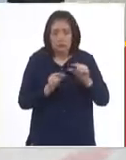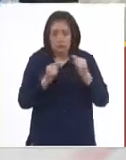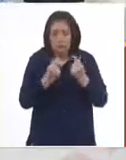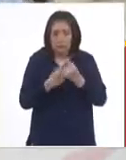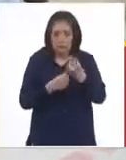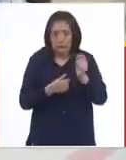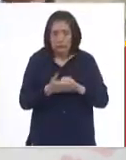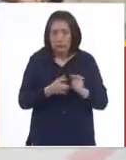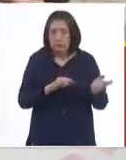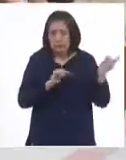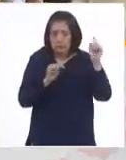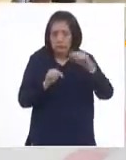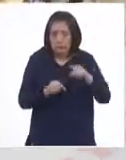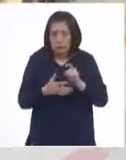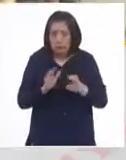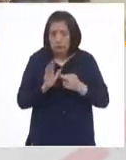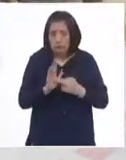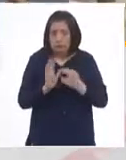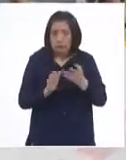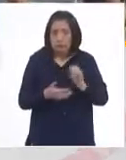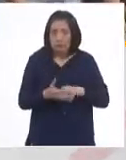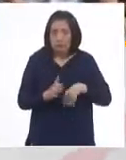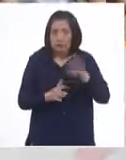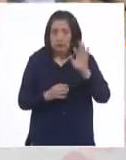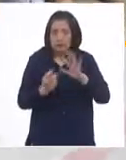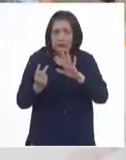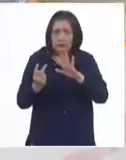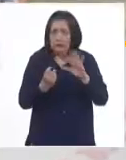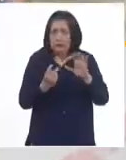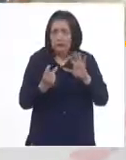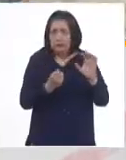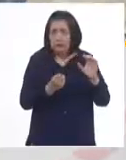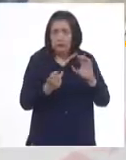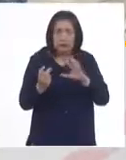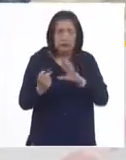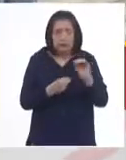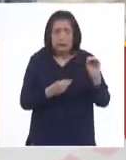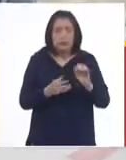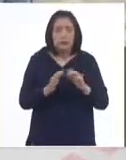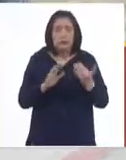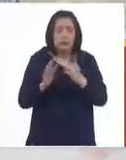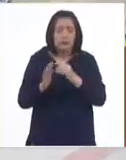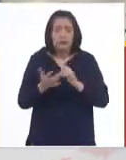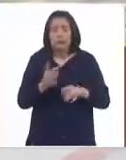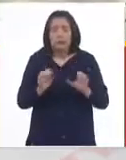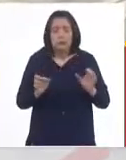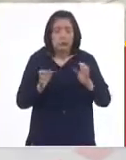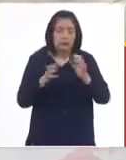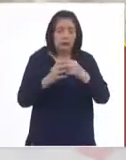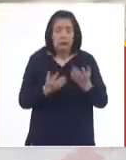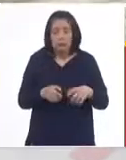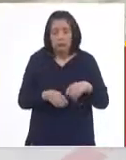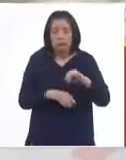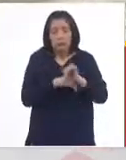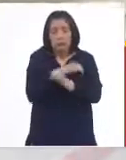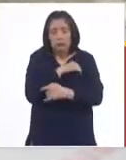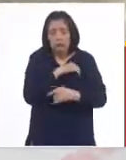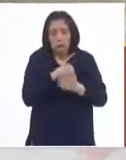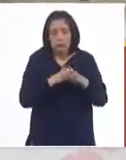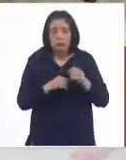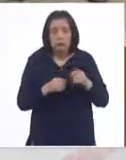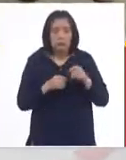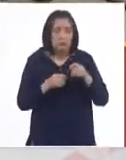delegación que viene pues en representación de más de 700 comunidades a nivel nacional, ¿no? De Pasco, Junín, Ucayali, en realidad de todas las